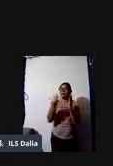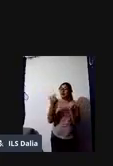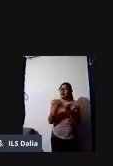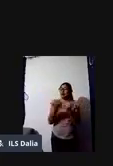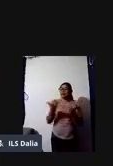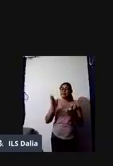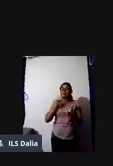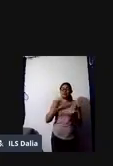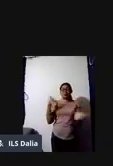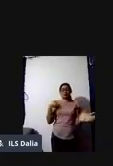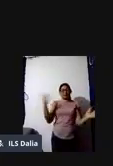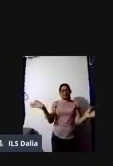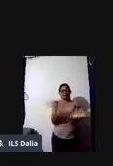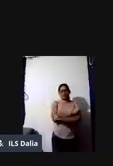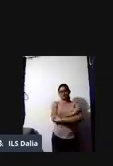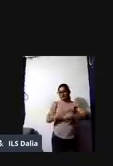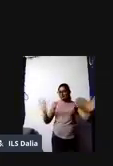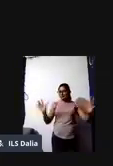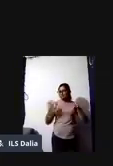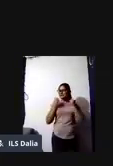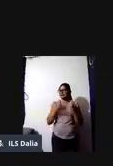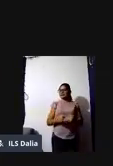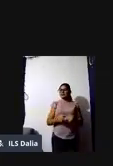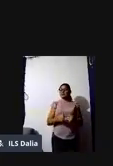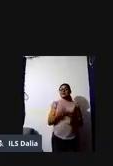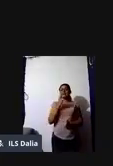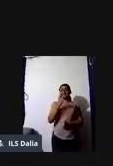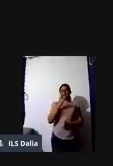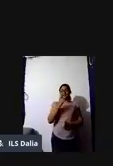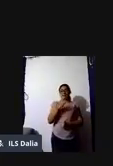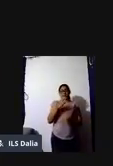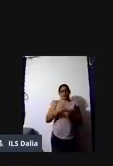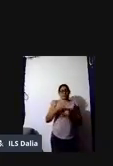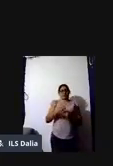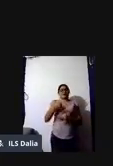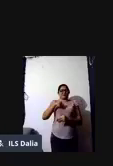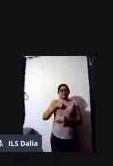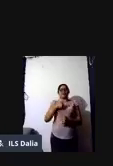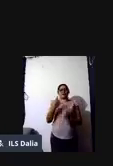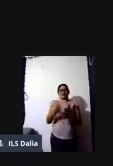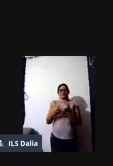acabó. Entonces, esa es la posición, ¿no?